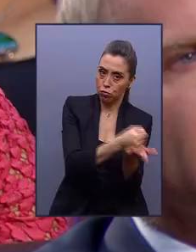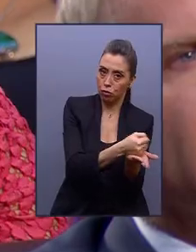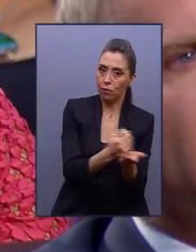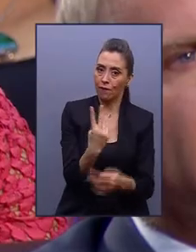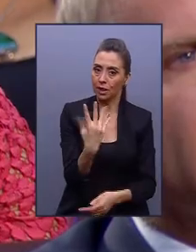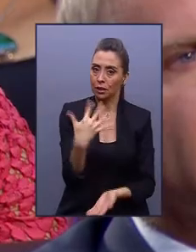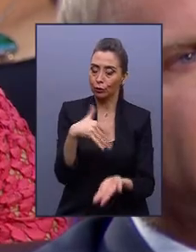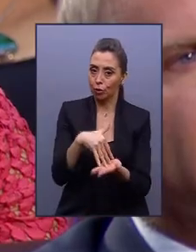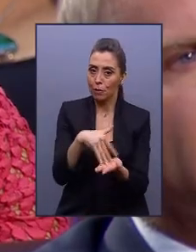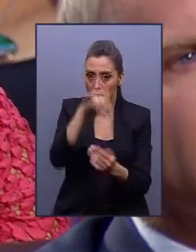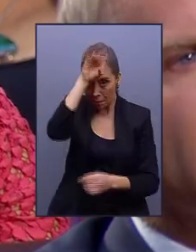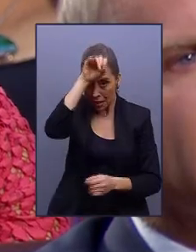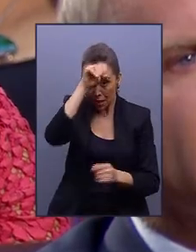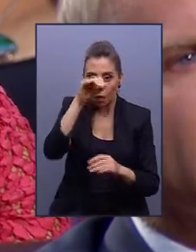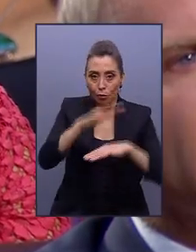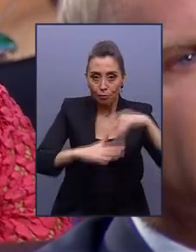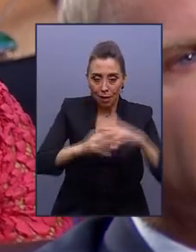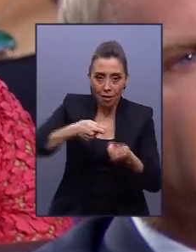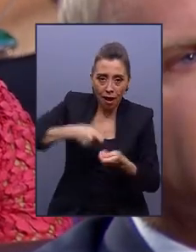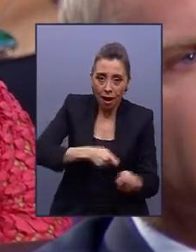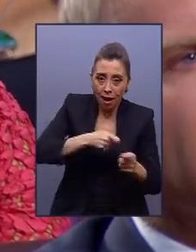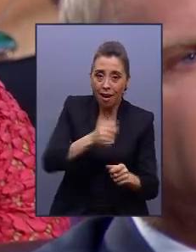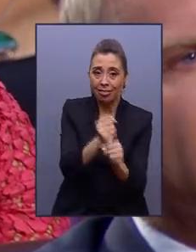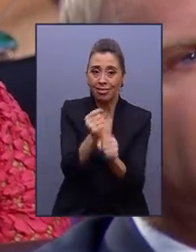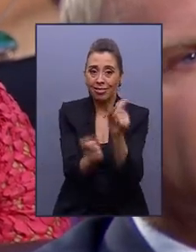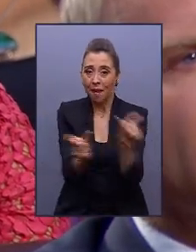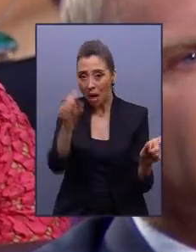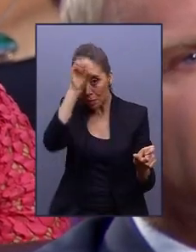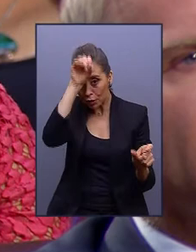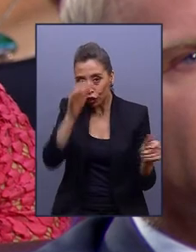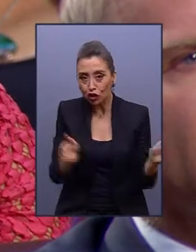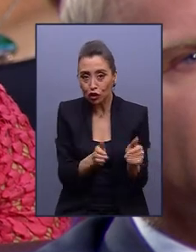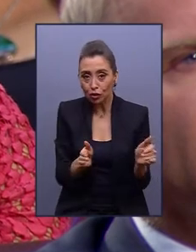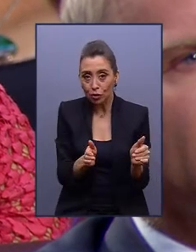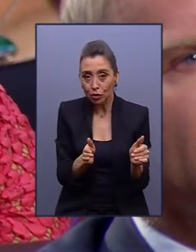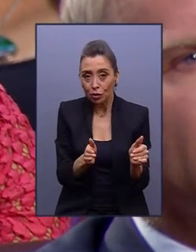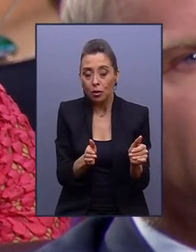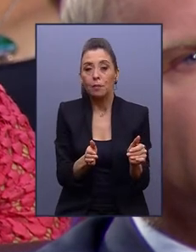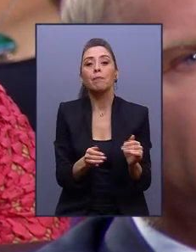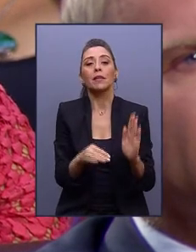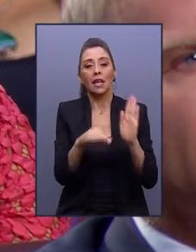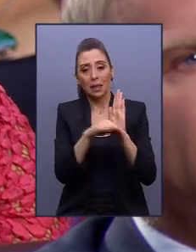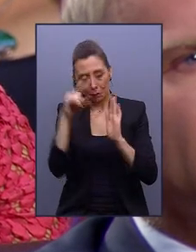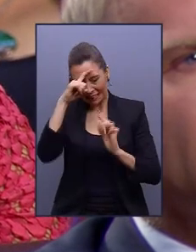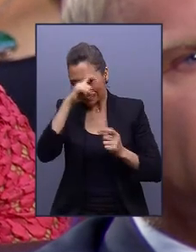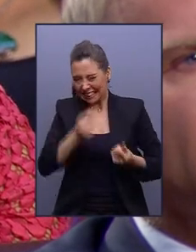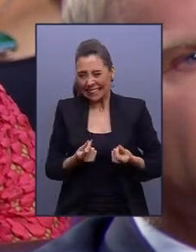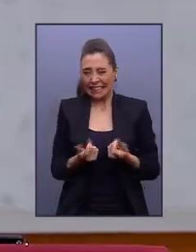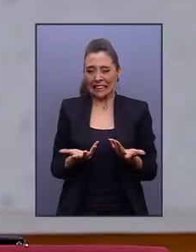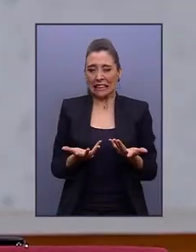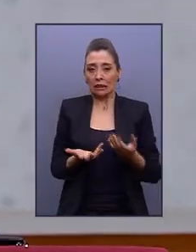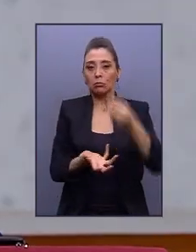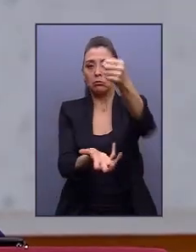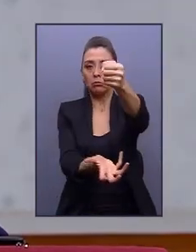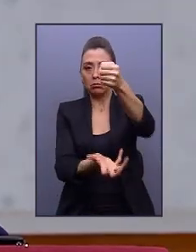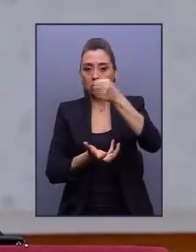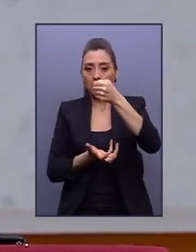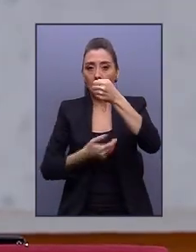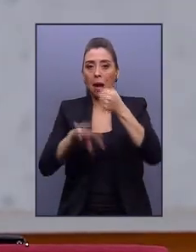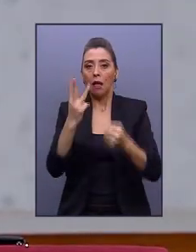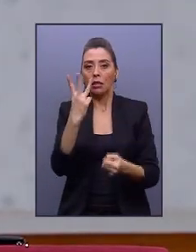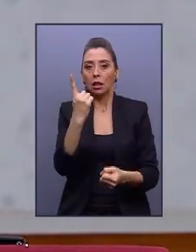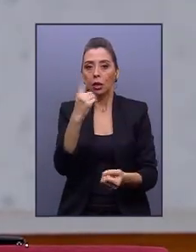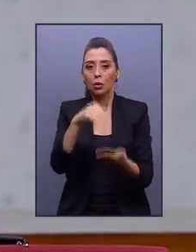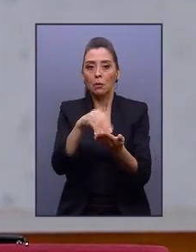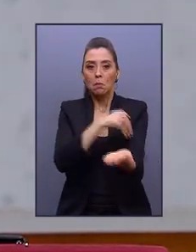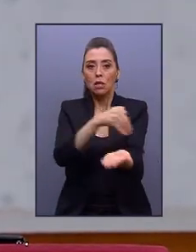los 25.000 mineros artesanales y trabajadores del área, que en una fase de dificultad han recibido más de 31.000 millones de